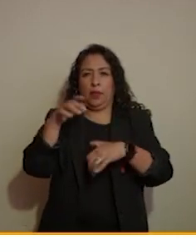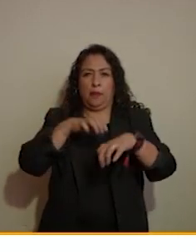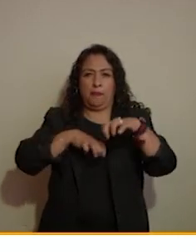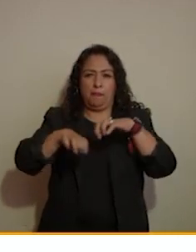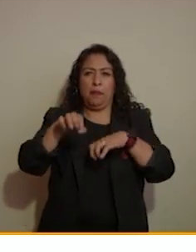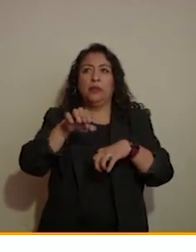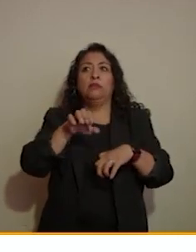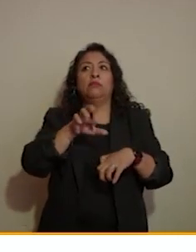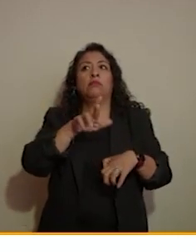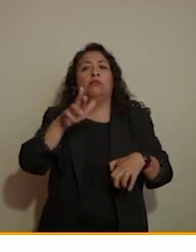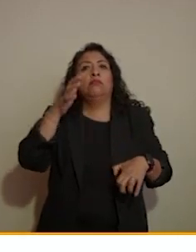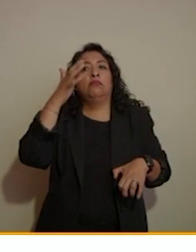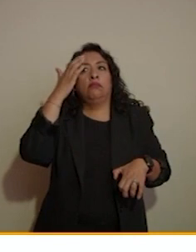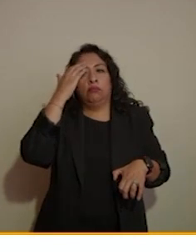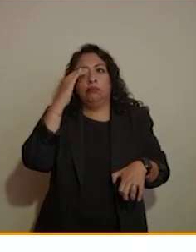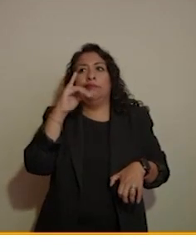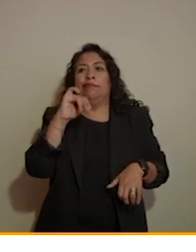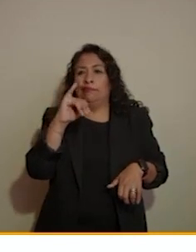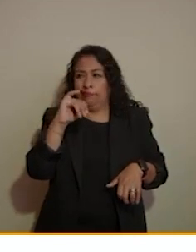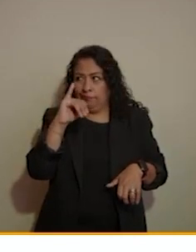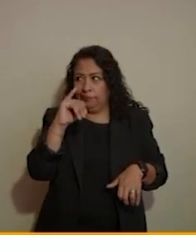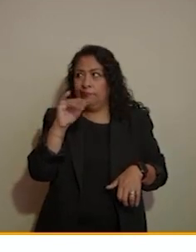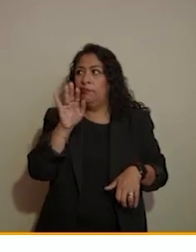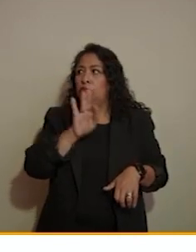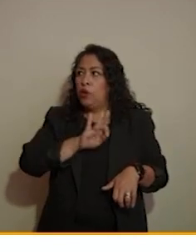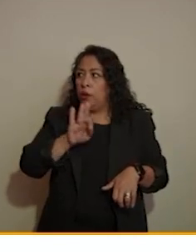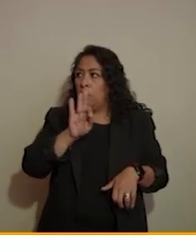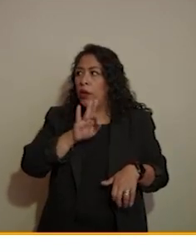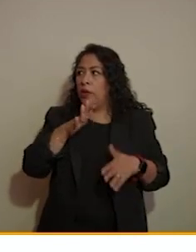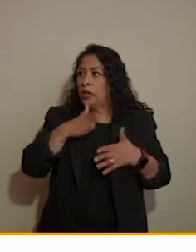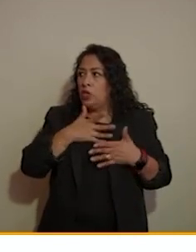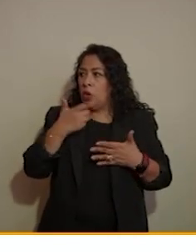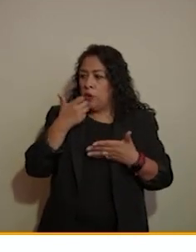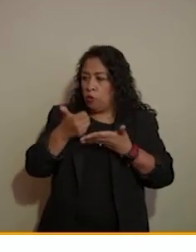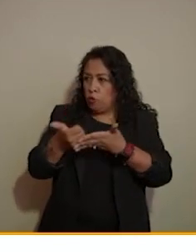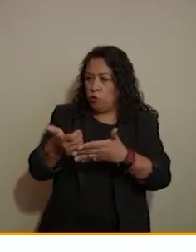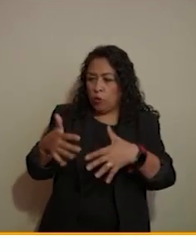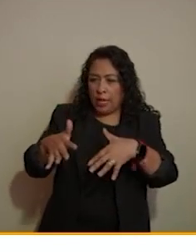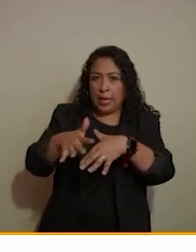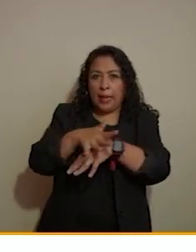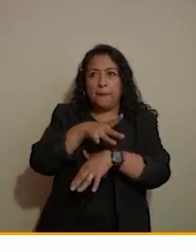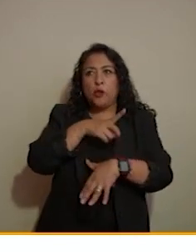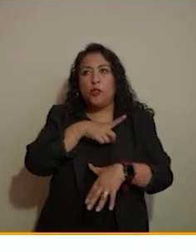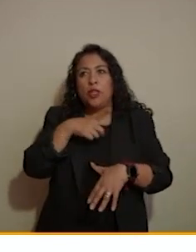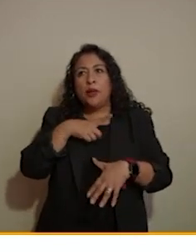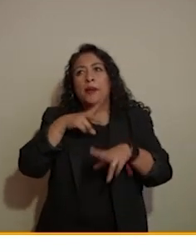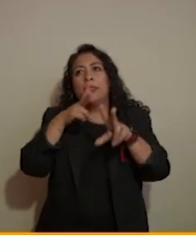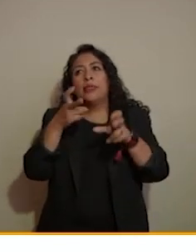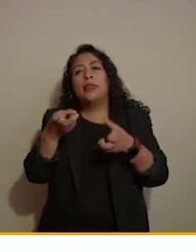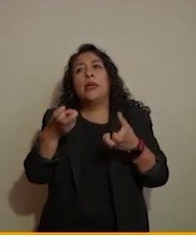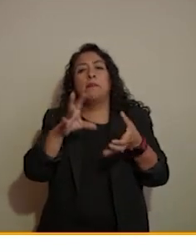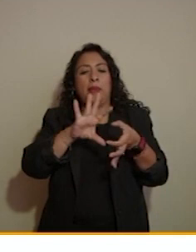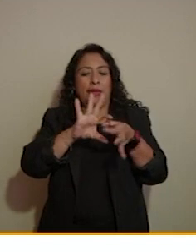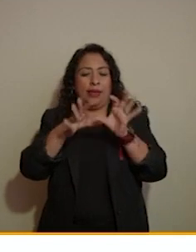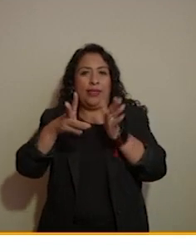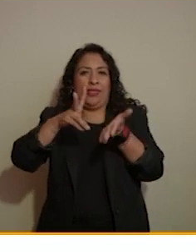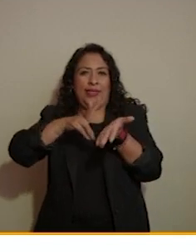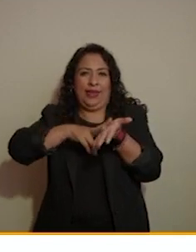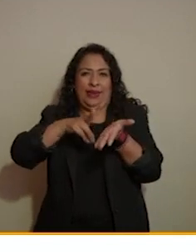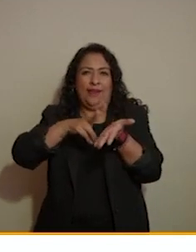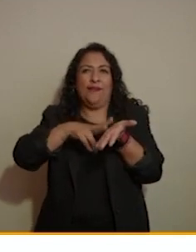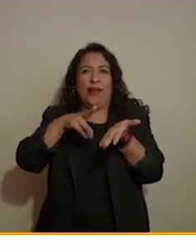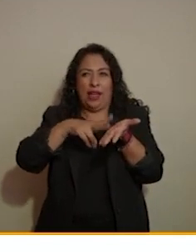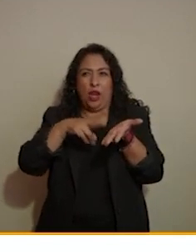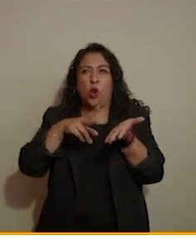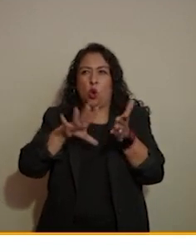pueden reconocer que su capacidad de ser agente de cambio tiene que ver con toda su cadena de valor y toda